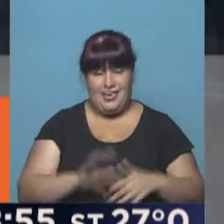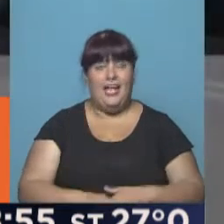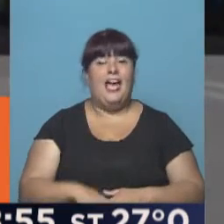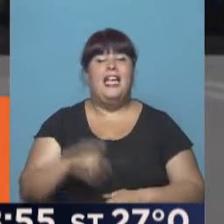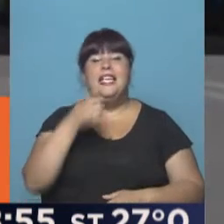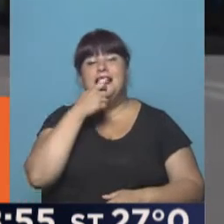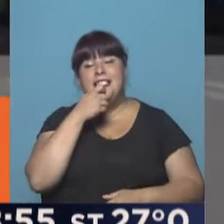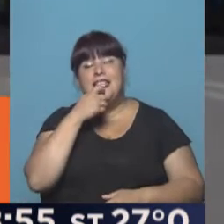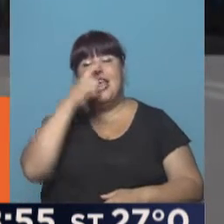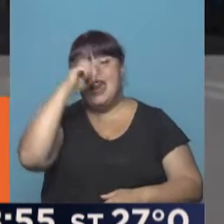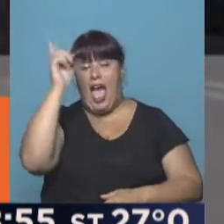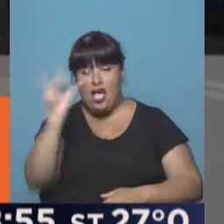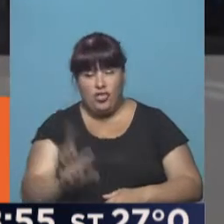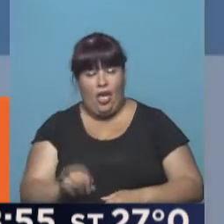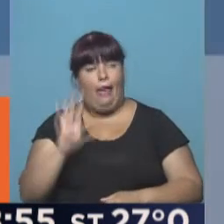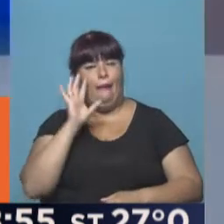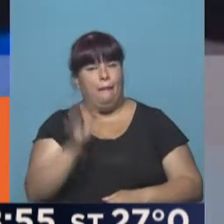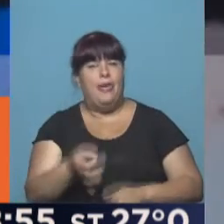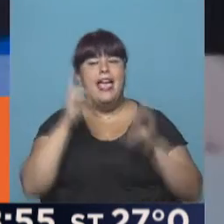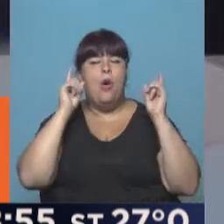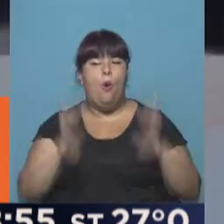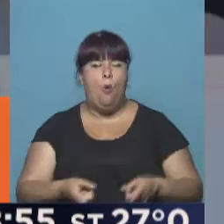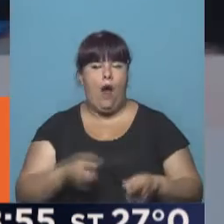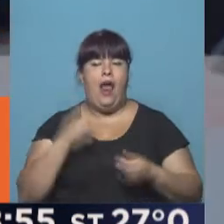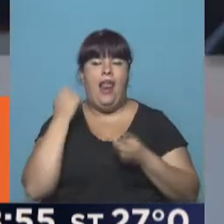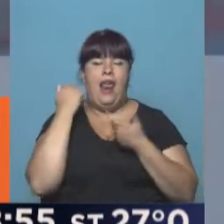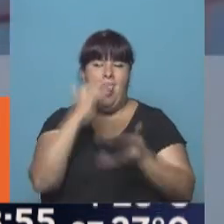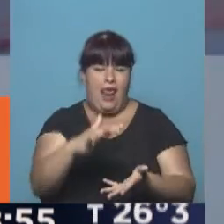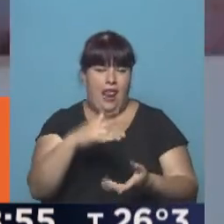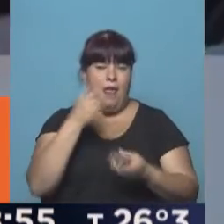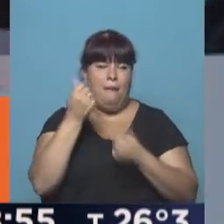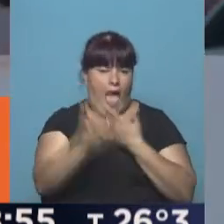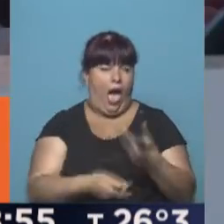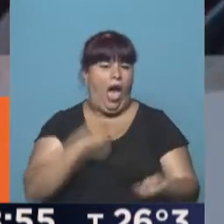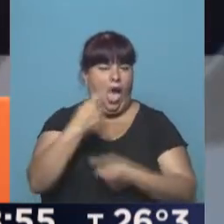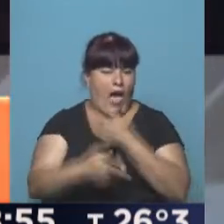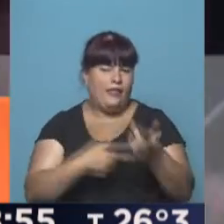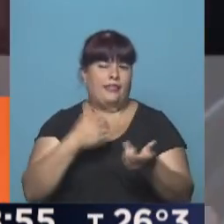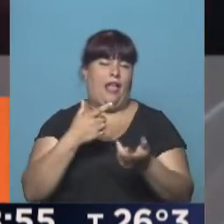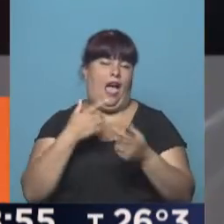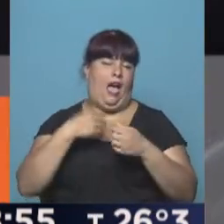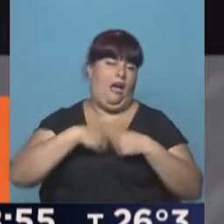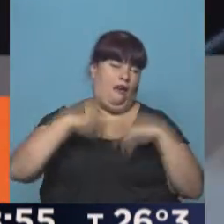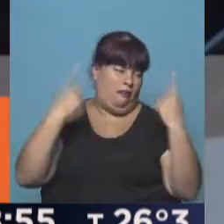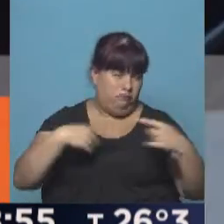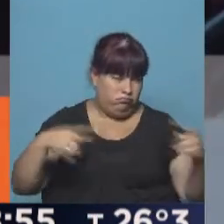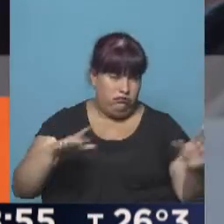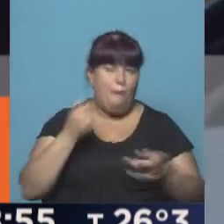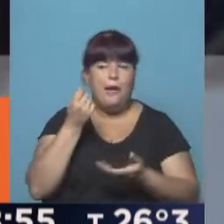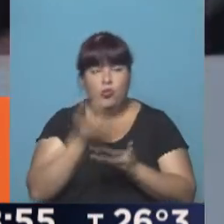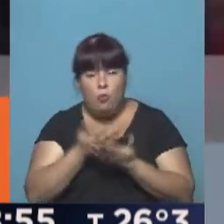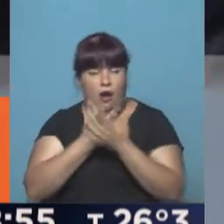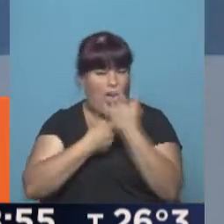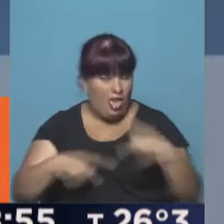lo miramos a nivel nacional, vamos a ver que a pesar de la asignación considerable de fondos discrecionales, etcétera, presupuestarios